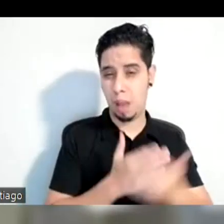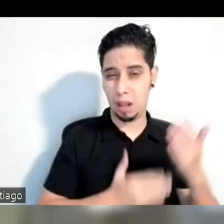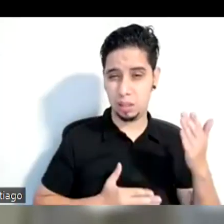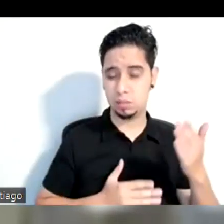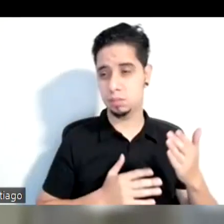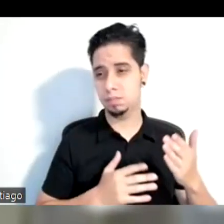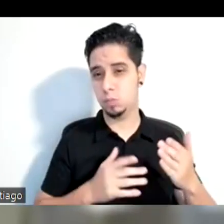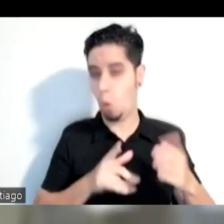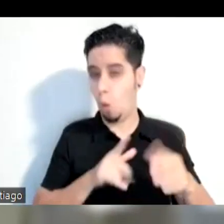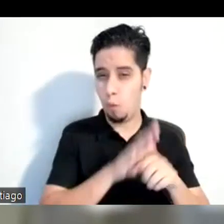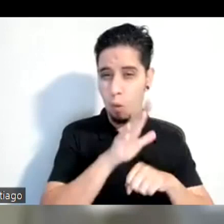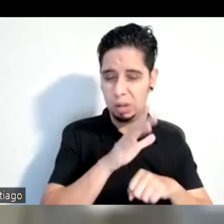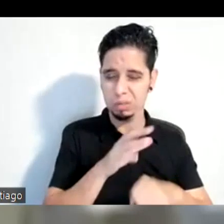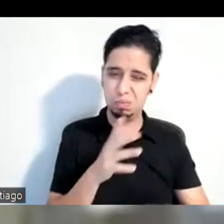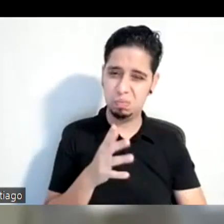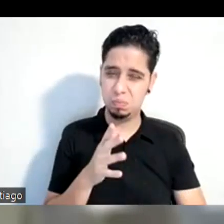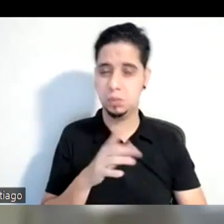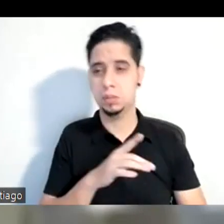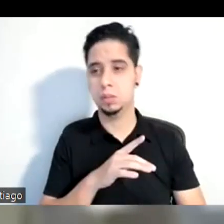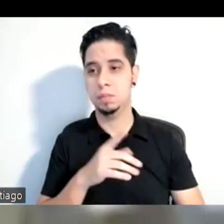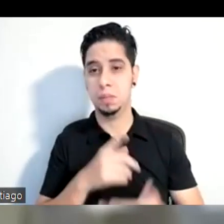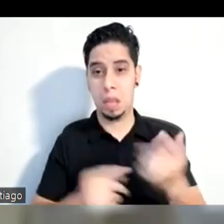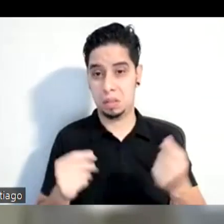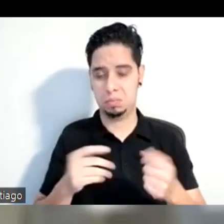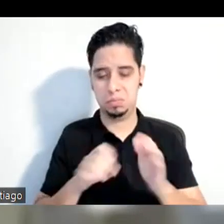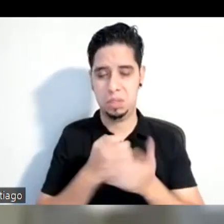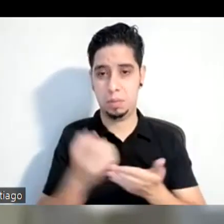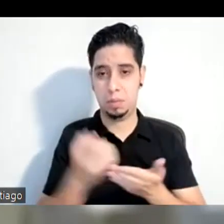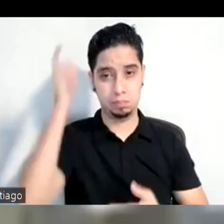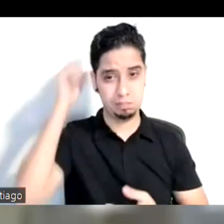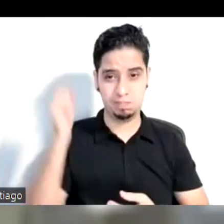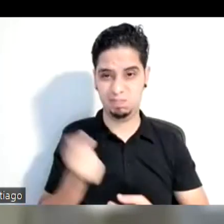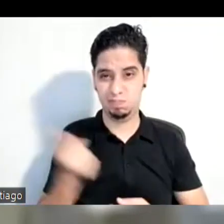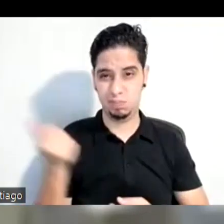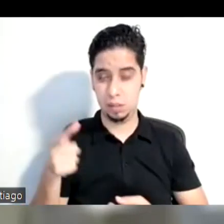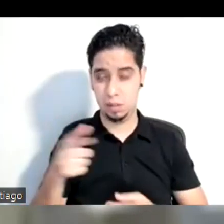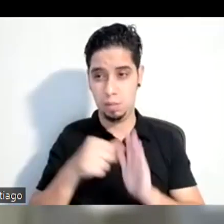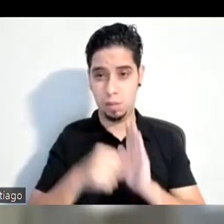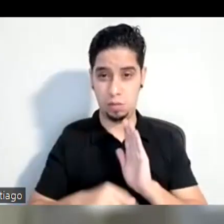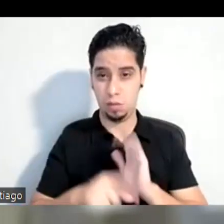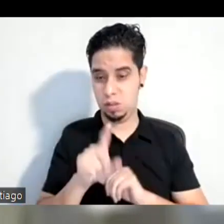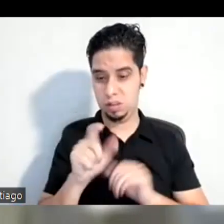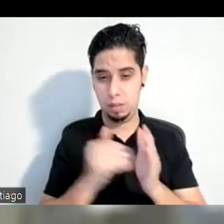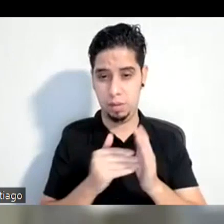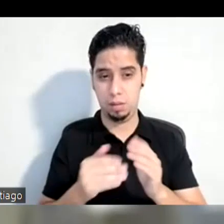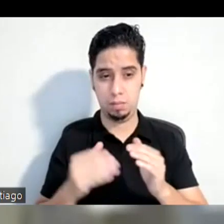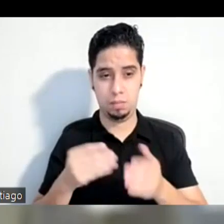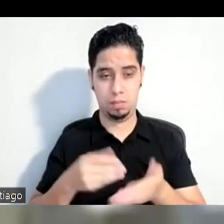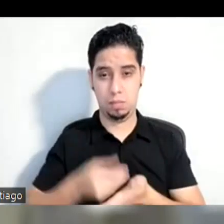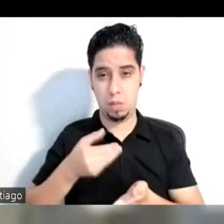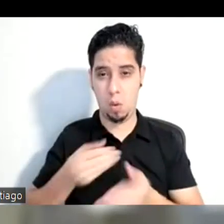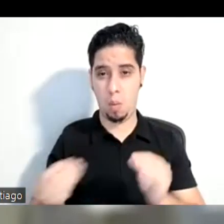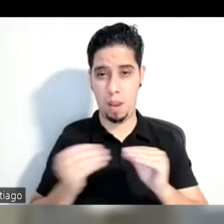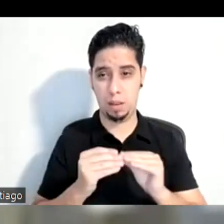completamente. Ajá. Y han dejado de usar el equipo. Y esas operaciones hoy en día valen 100 mil pesos o más. Sí. Estamos hablando